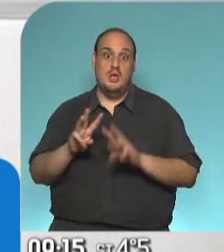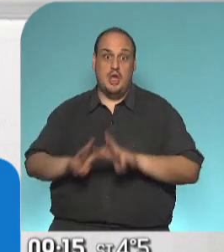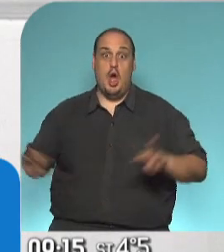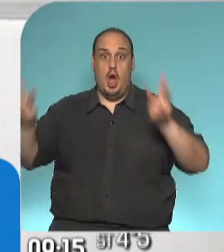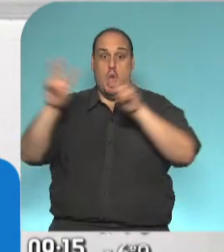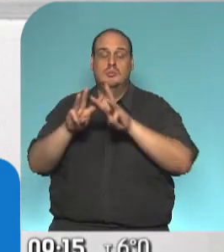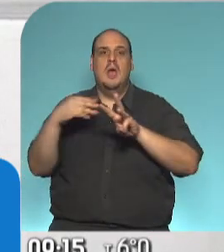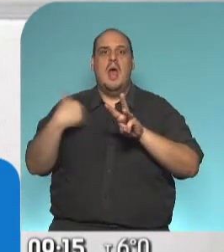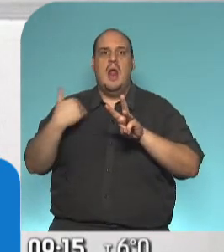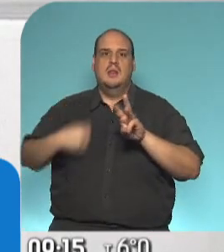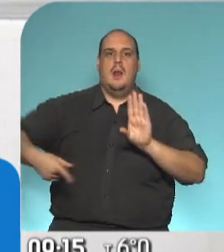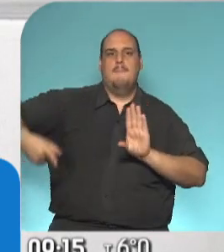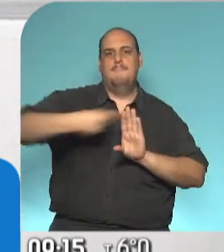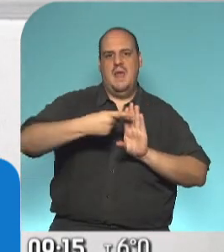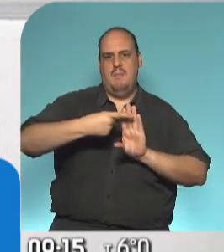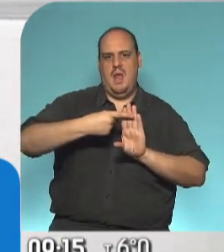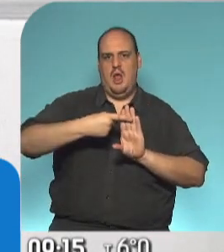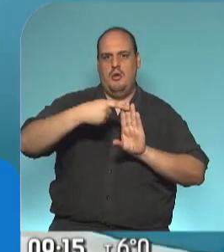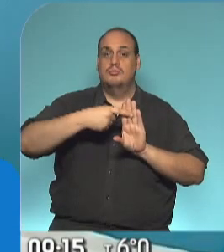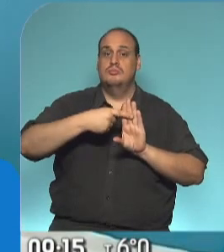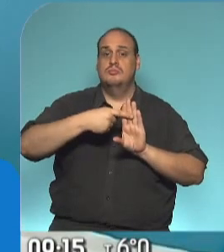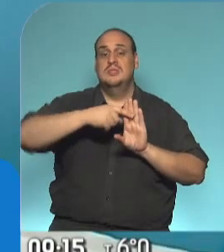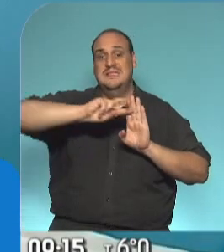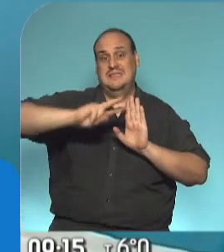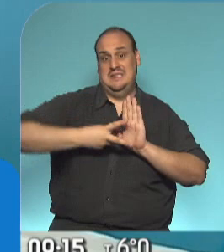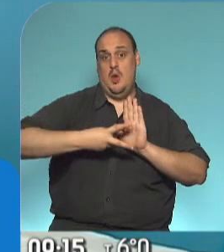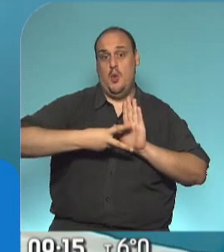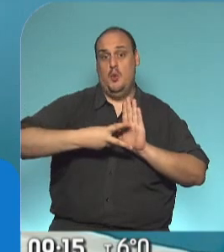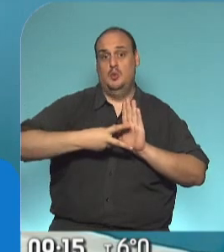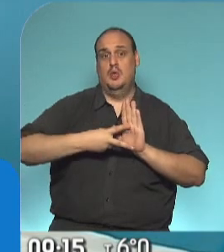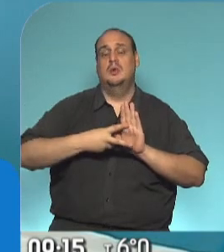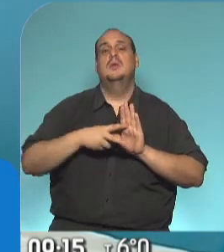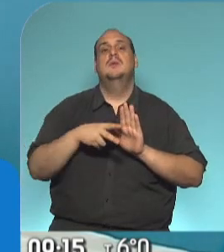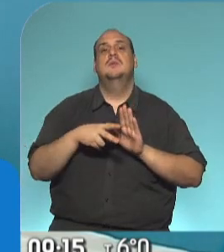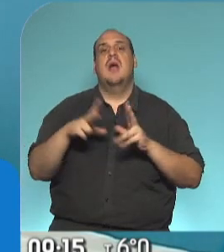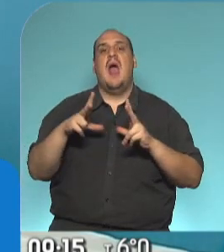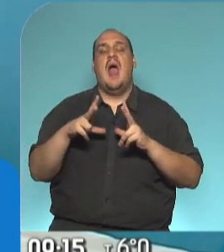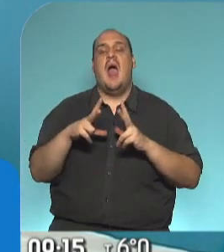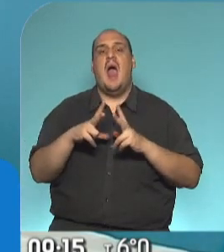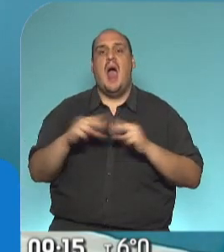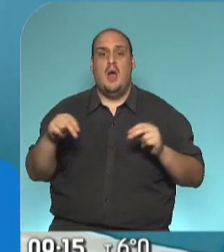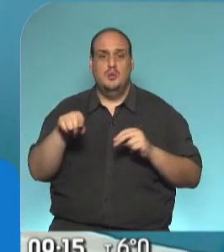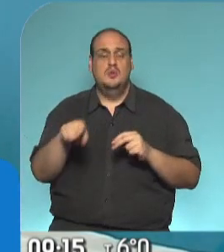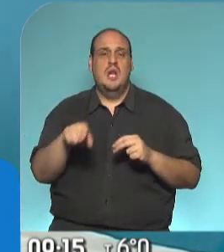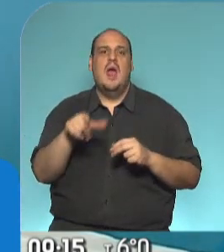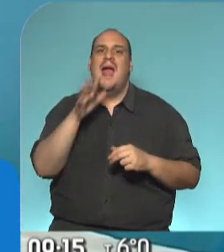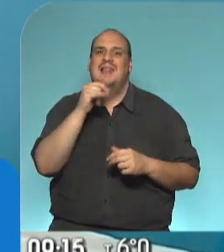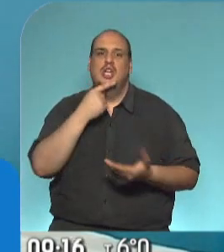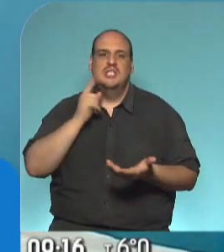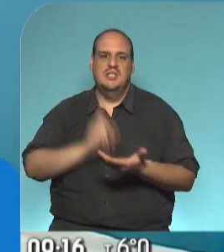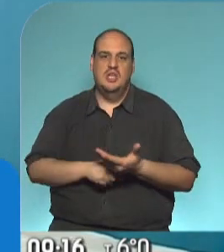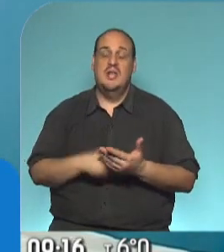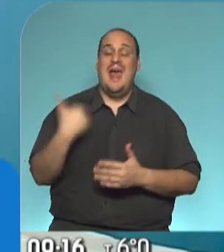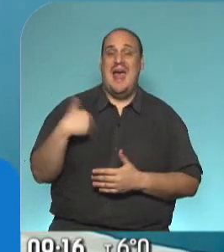pone en el primer lugar del ranking. El segundo es Austria, que tomó 14 medidas con perspectiva de género, la Argentina